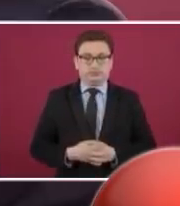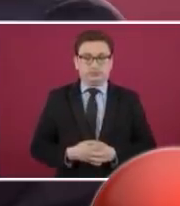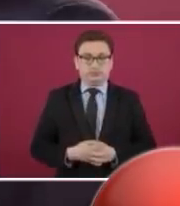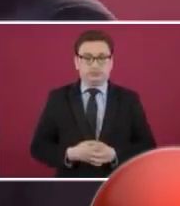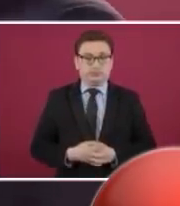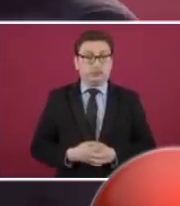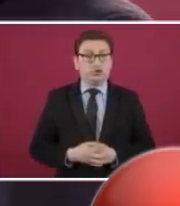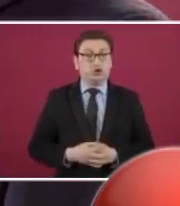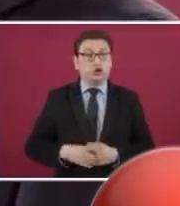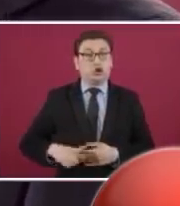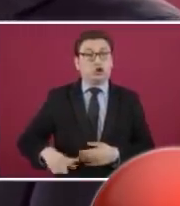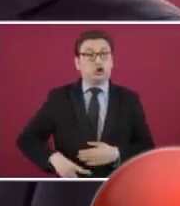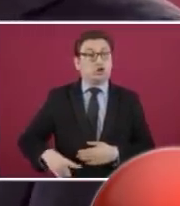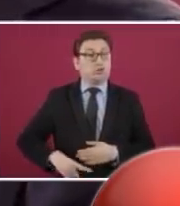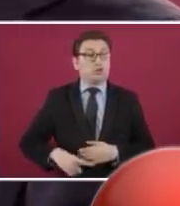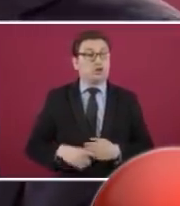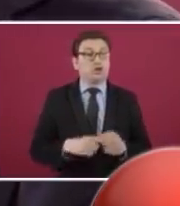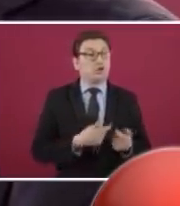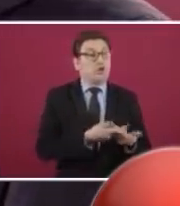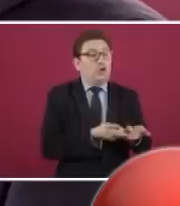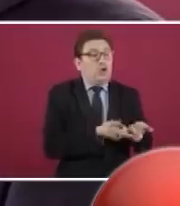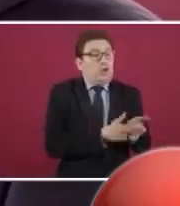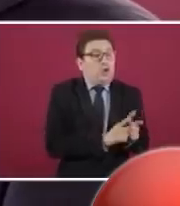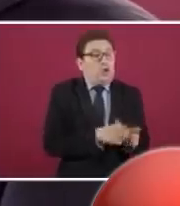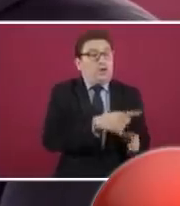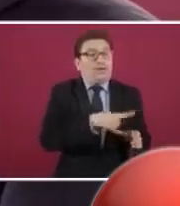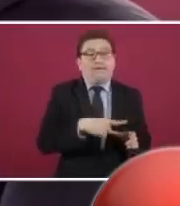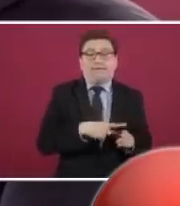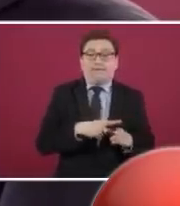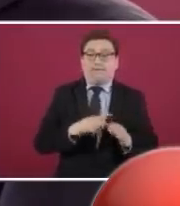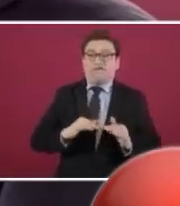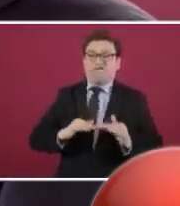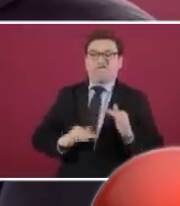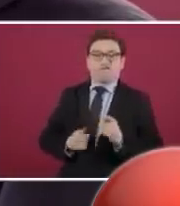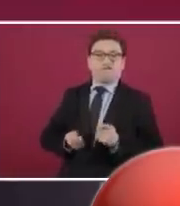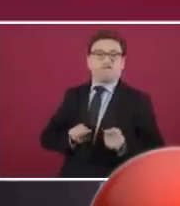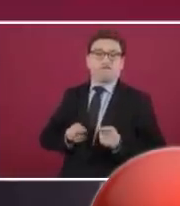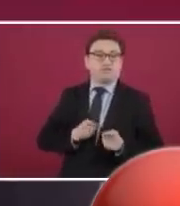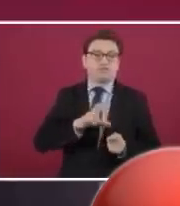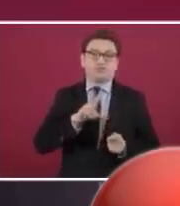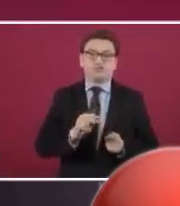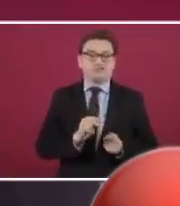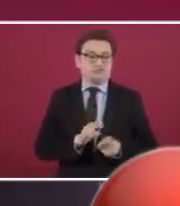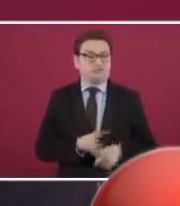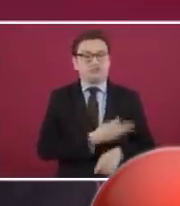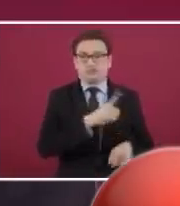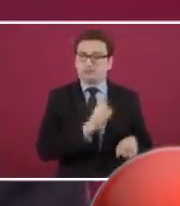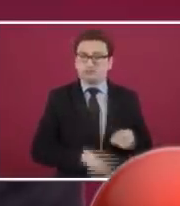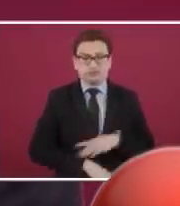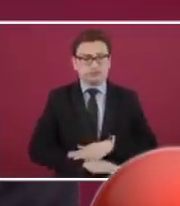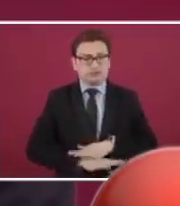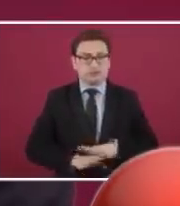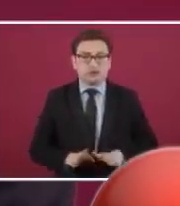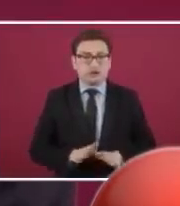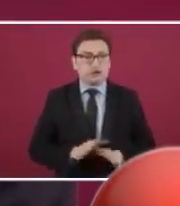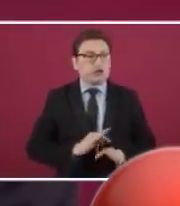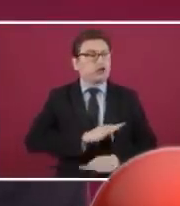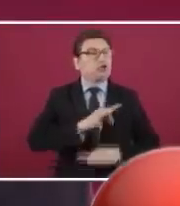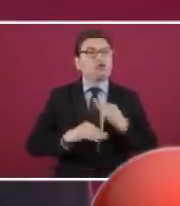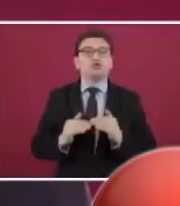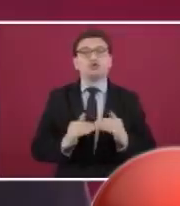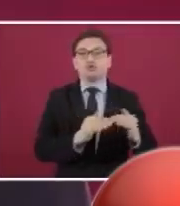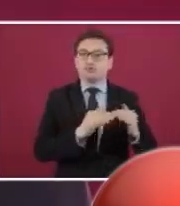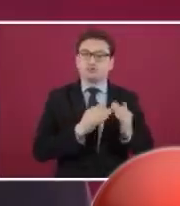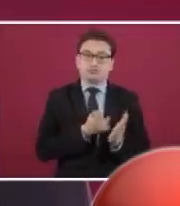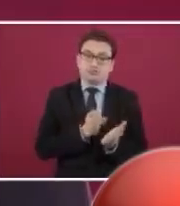el gobierno Los por Slim, una minoría. los Larrea, los Hank. Ya todos tienen que